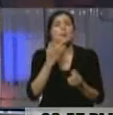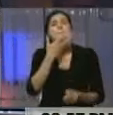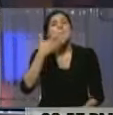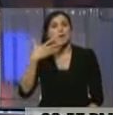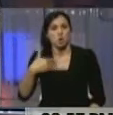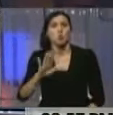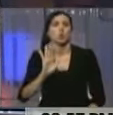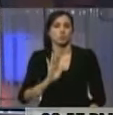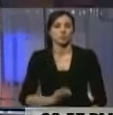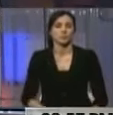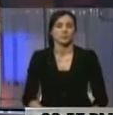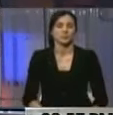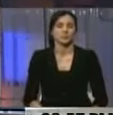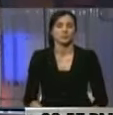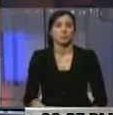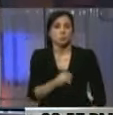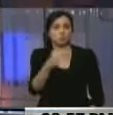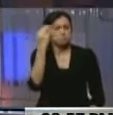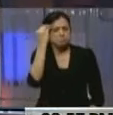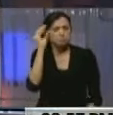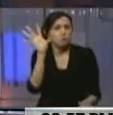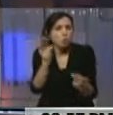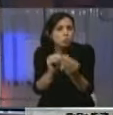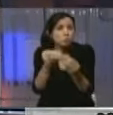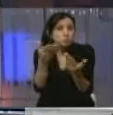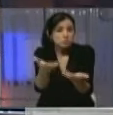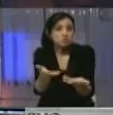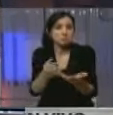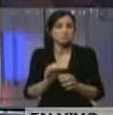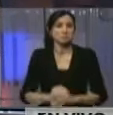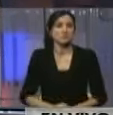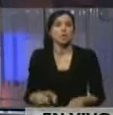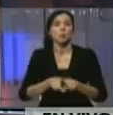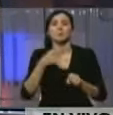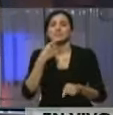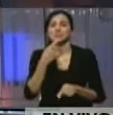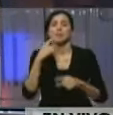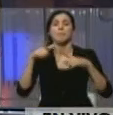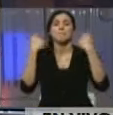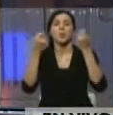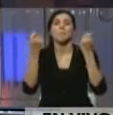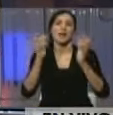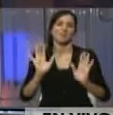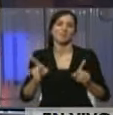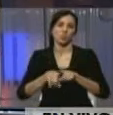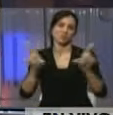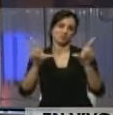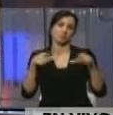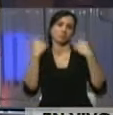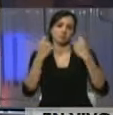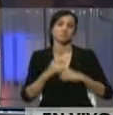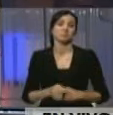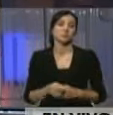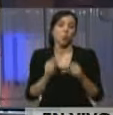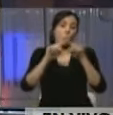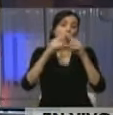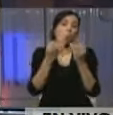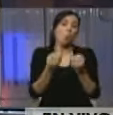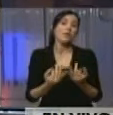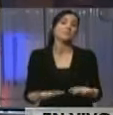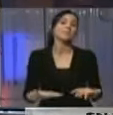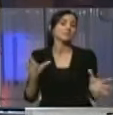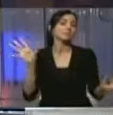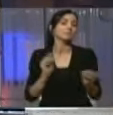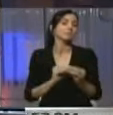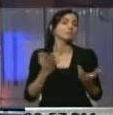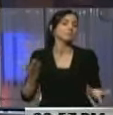que saque usted sus cuentas, pues, como dice la propaganda, chaca tu cuenta, chaquen la cuenta. ¿Cómo